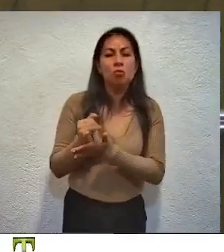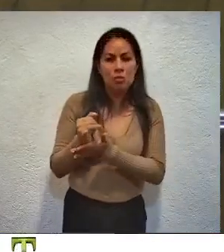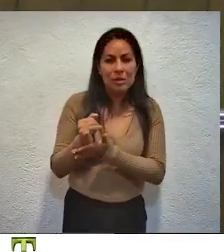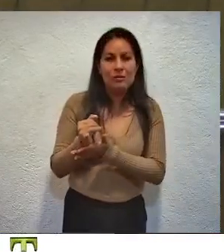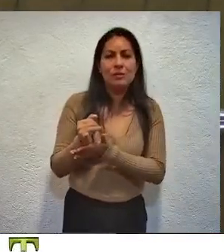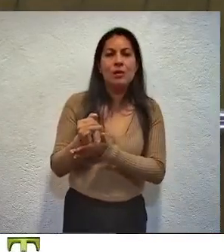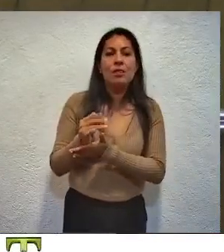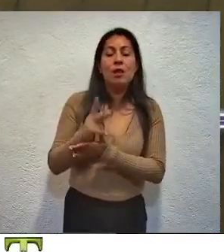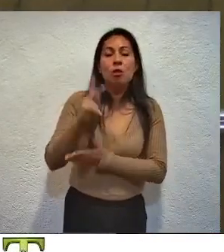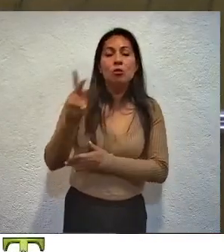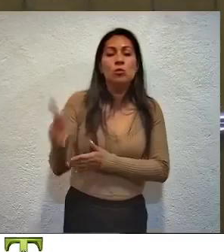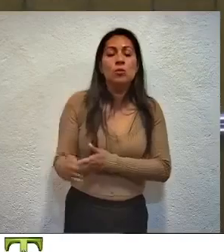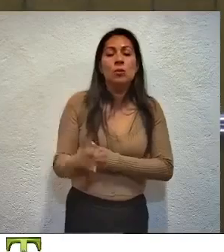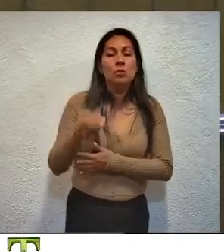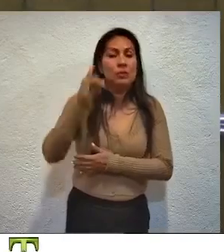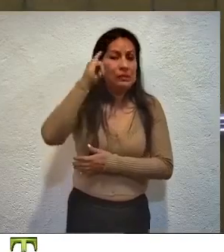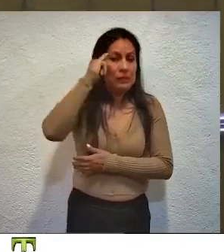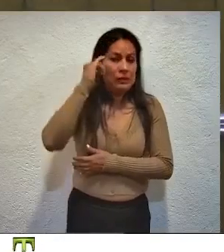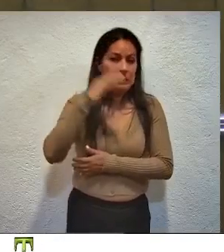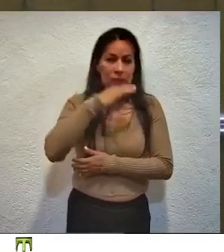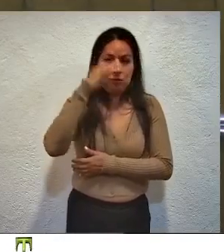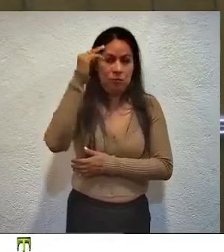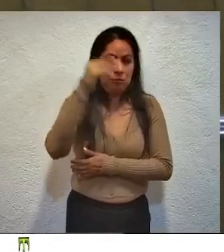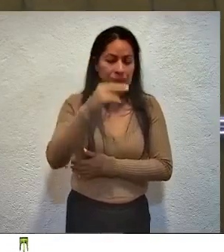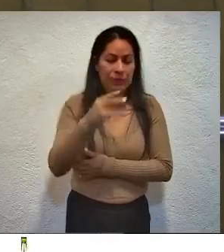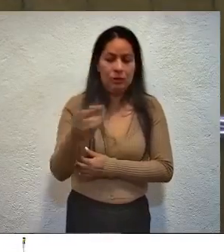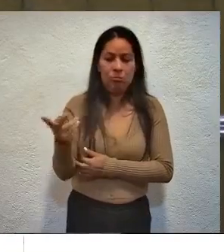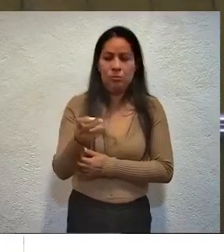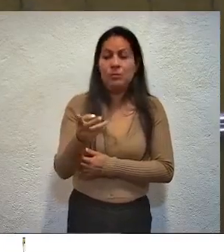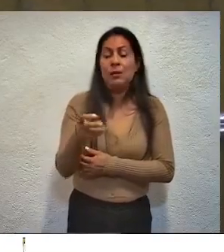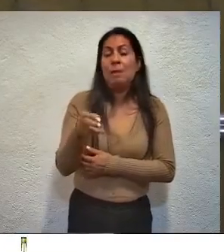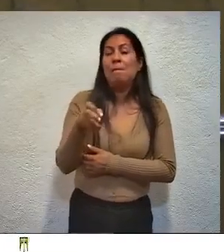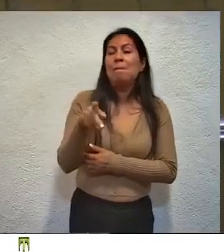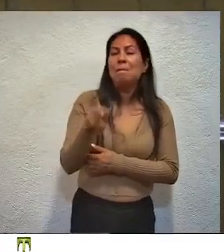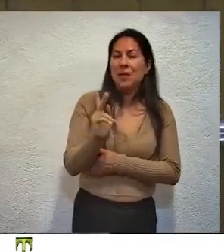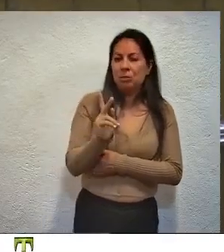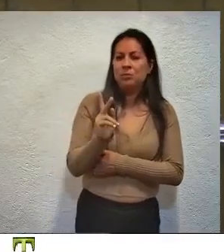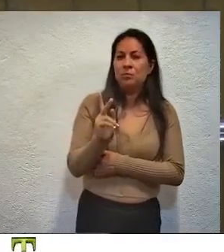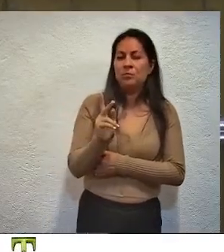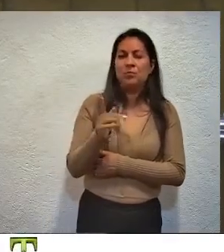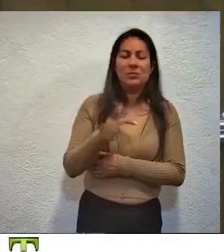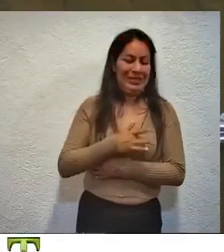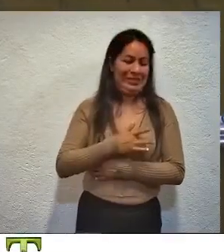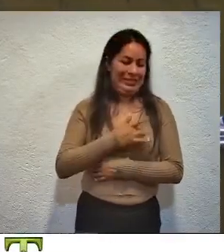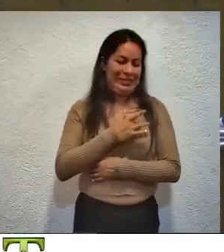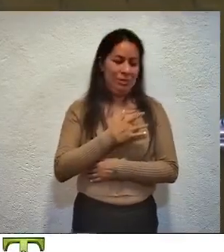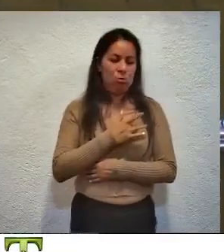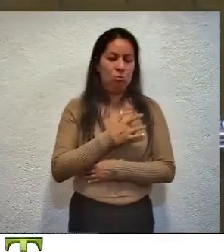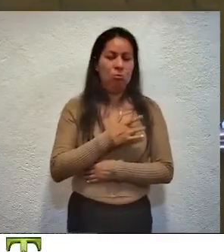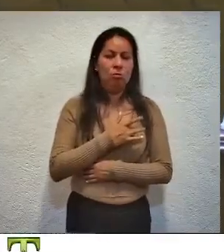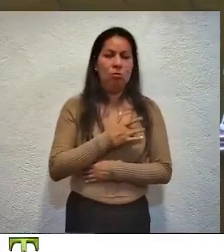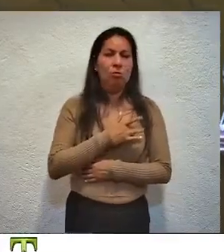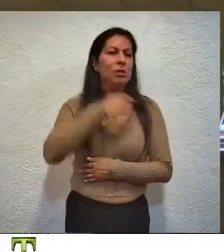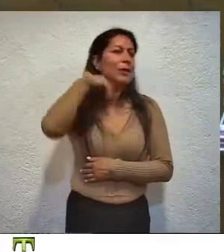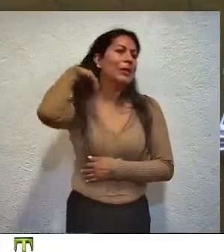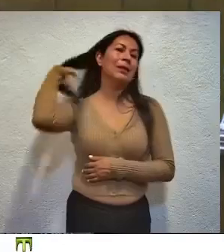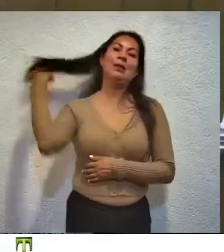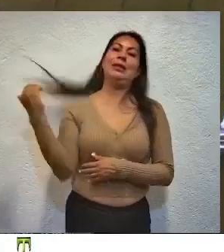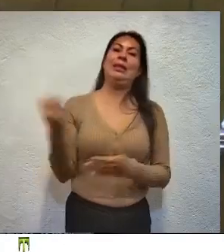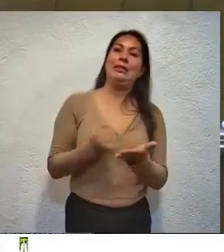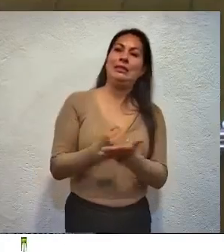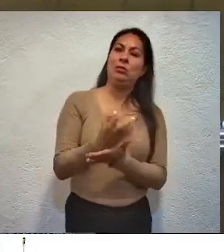de los pueblos originarios y afromexicanos. Sin embargo, disiento de esta